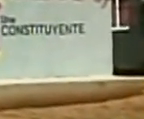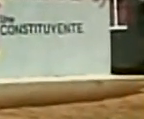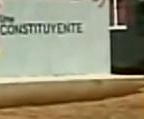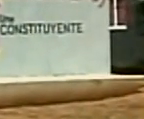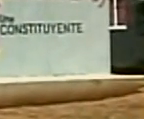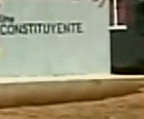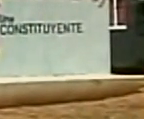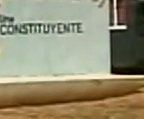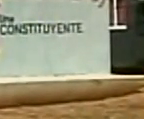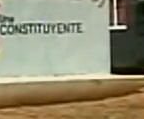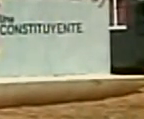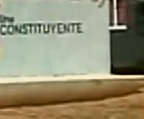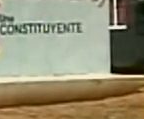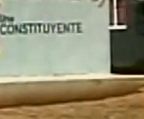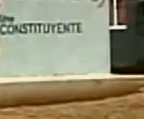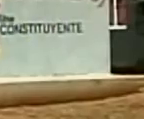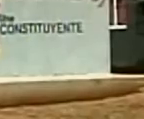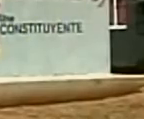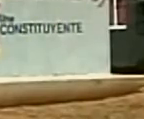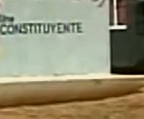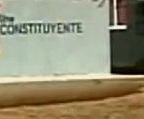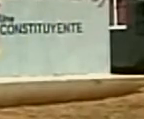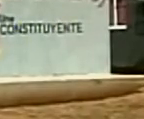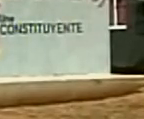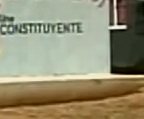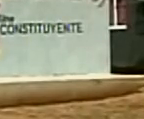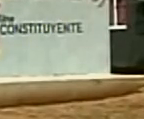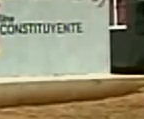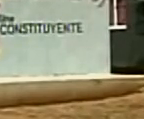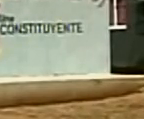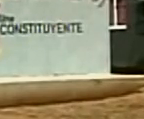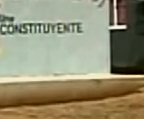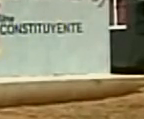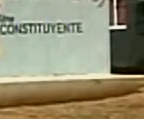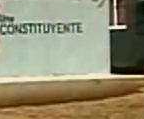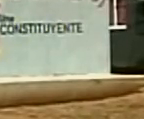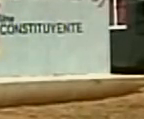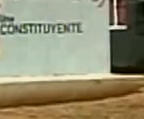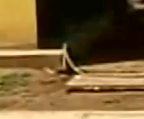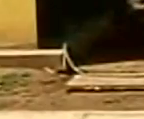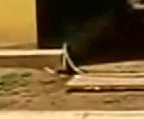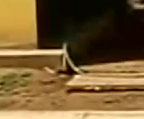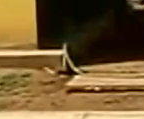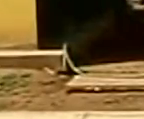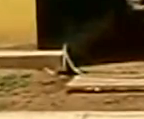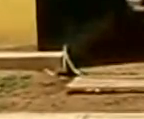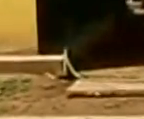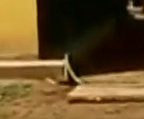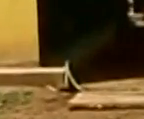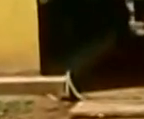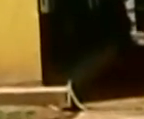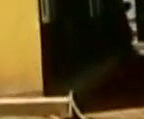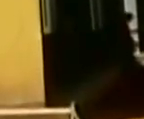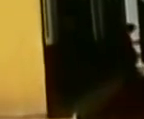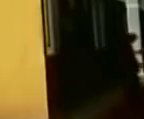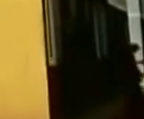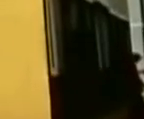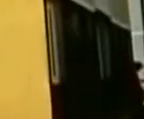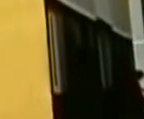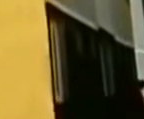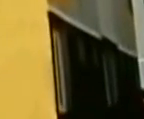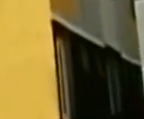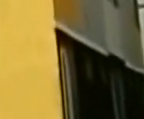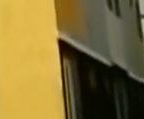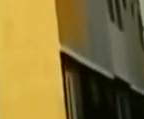2.360 apartamentos. El día de hoy estamos entregando 200 apartamentos. Hermoso, 70 metros, 3 habitaciones y 2